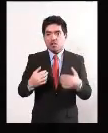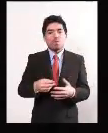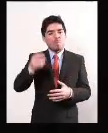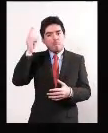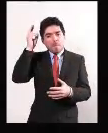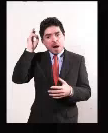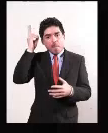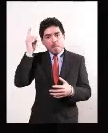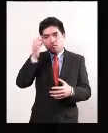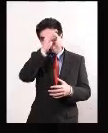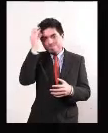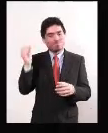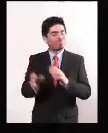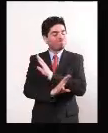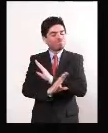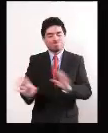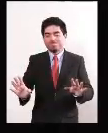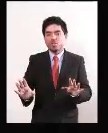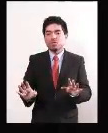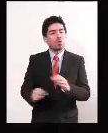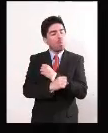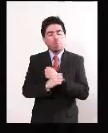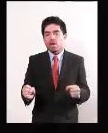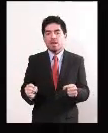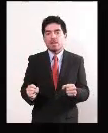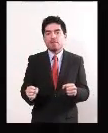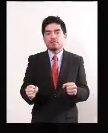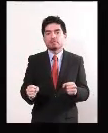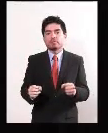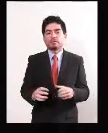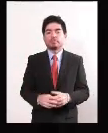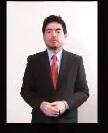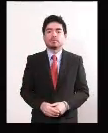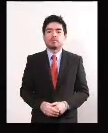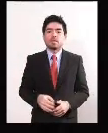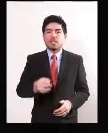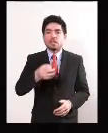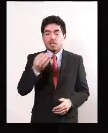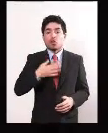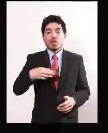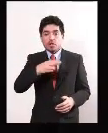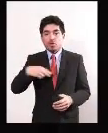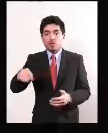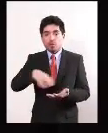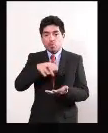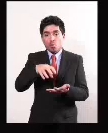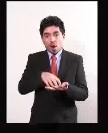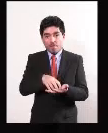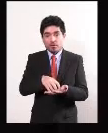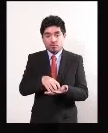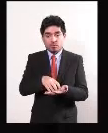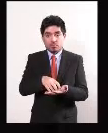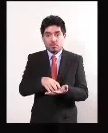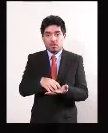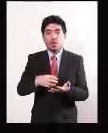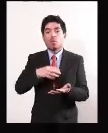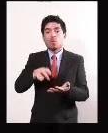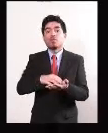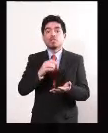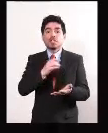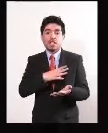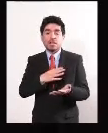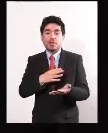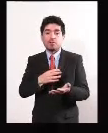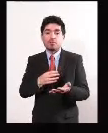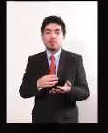ninguna nacionalidad de nuestros pueblos. Digo de nuestros pueblos porque somos mucho más que el pueblo chileno